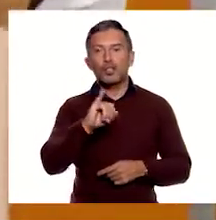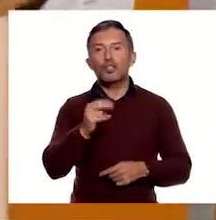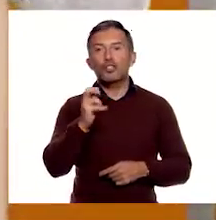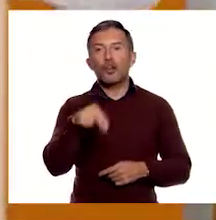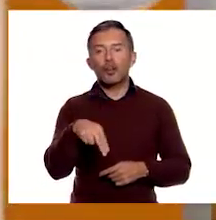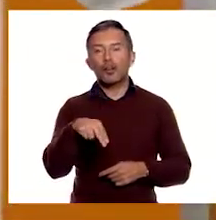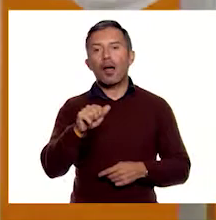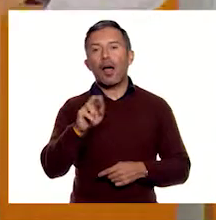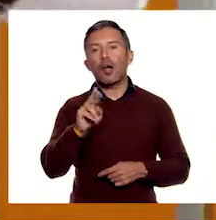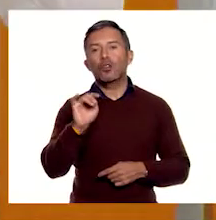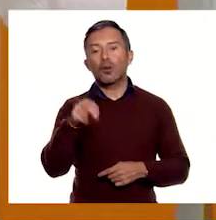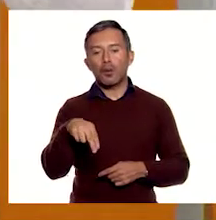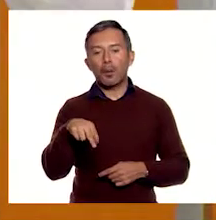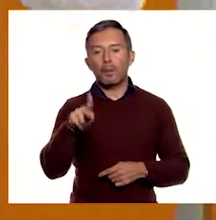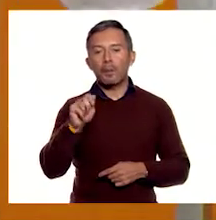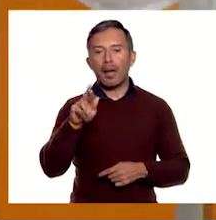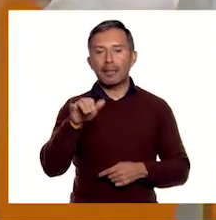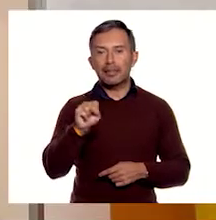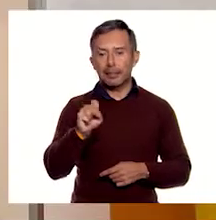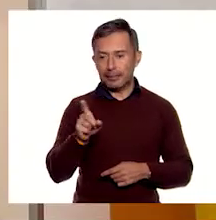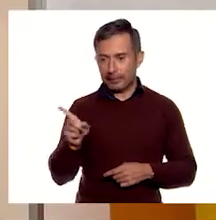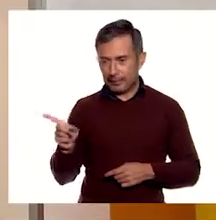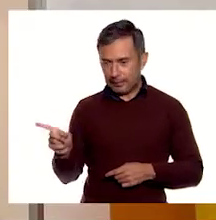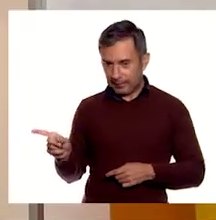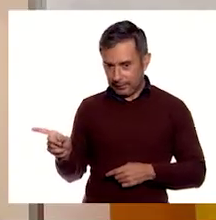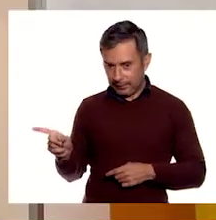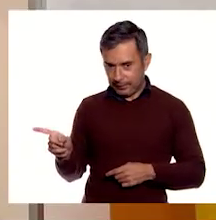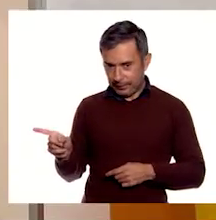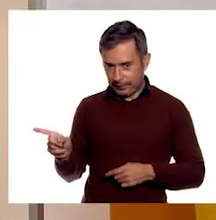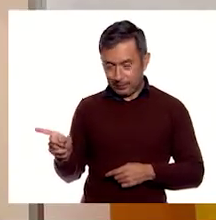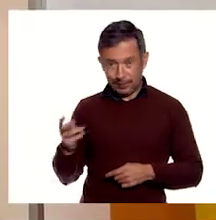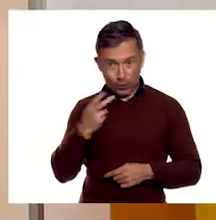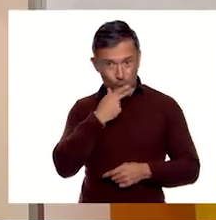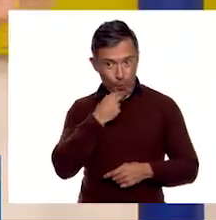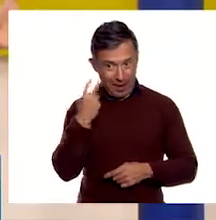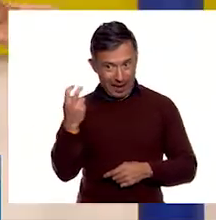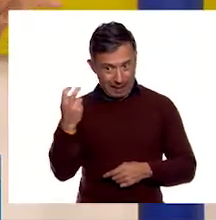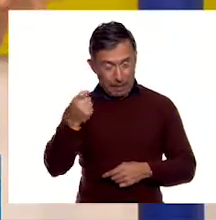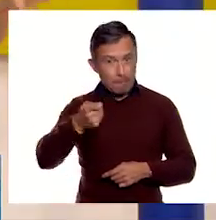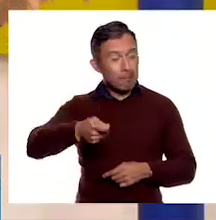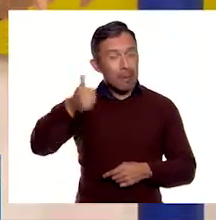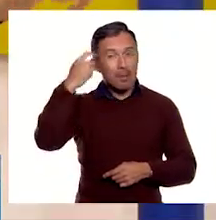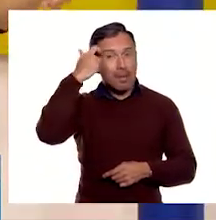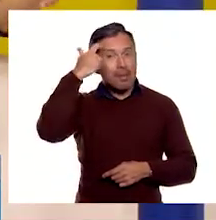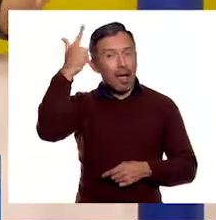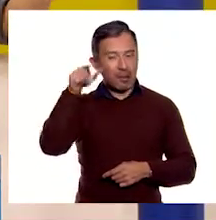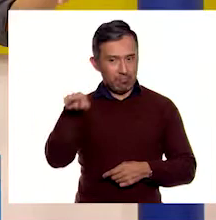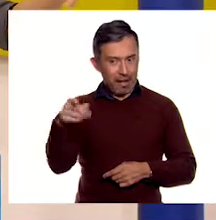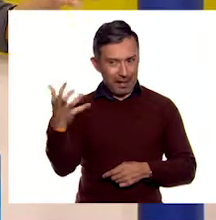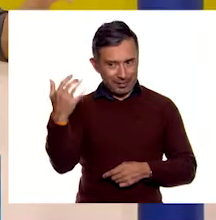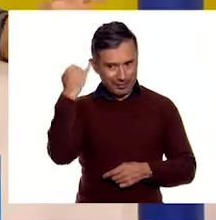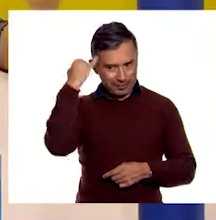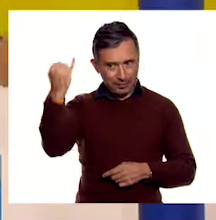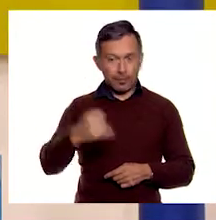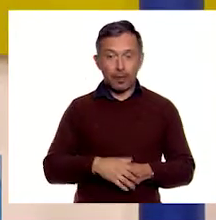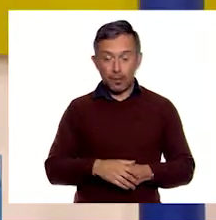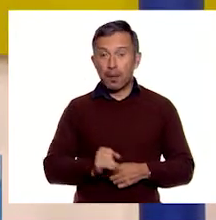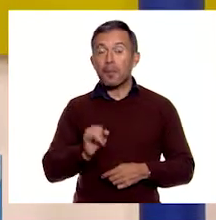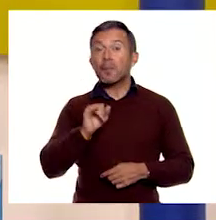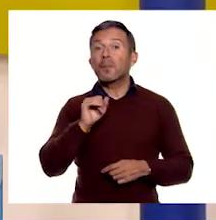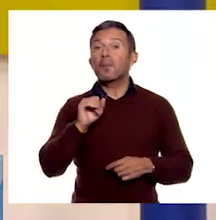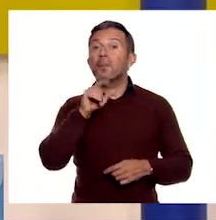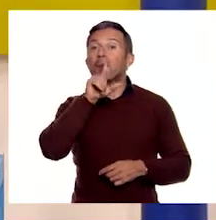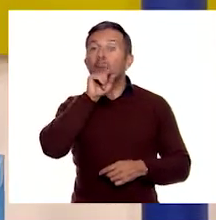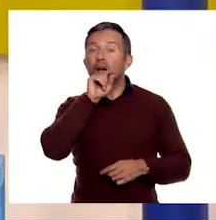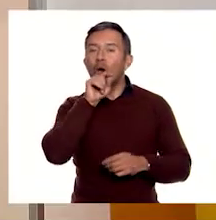Paris, realizó por primera vez. O sea, se llama... fue la primera, la de... La del pajarito con una jaula adentro